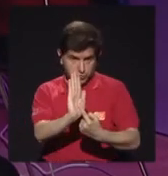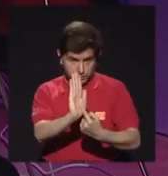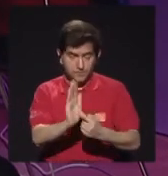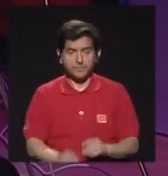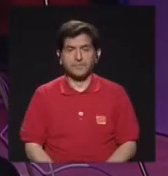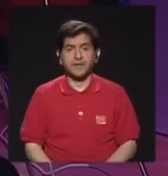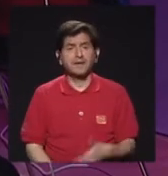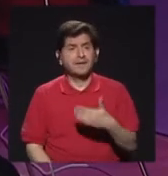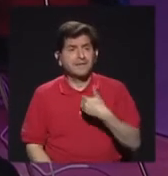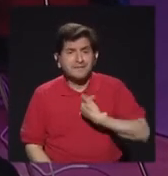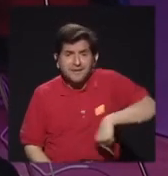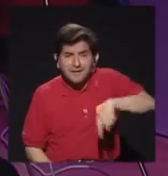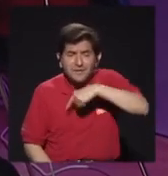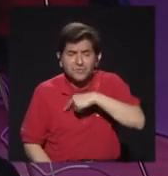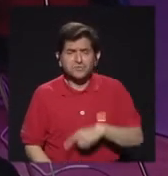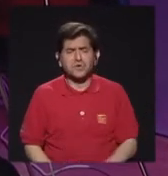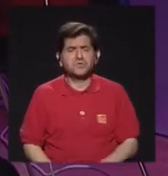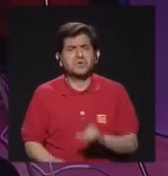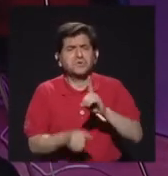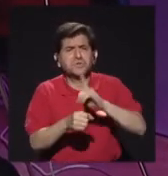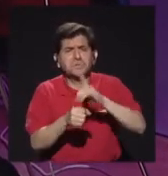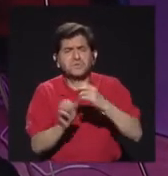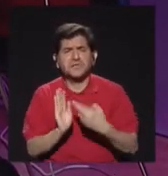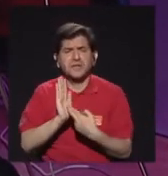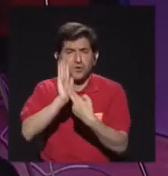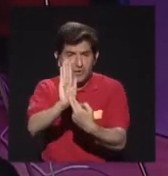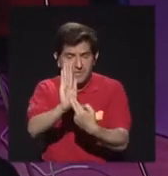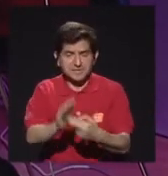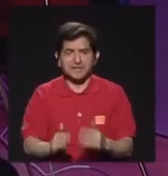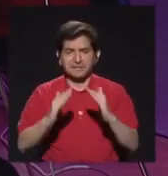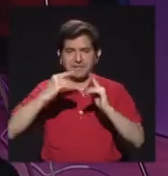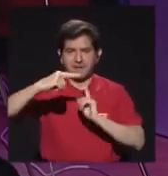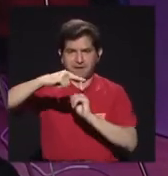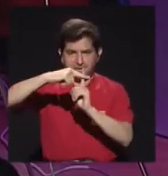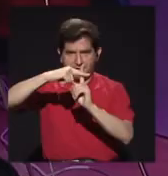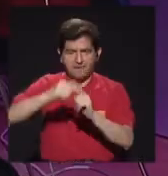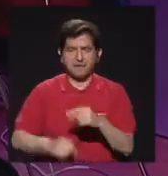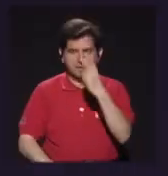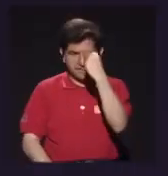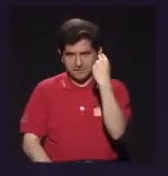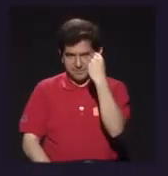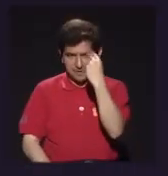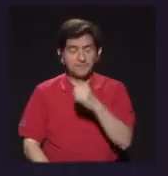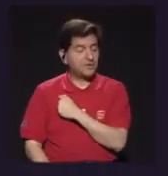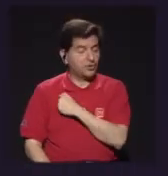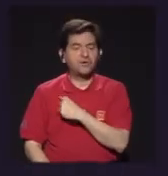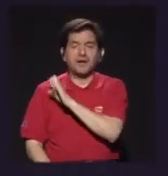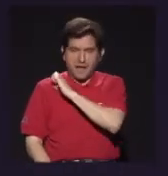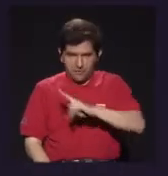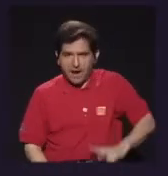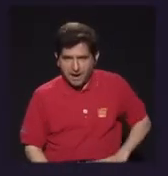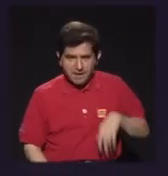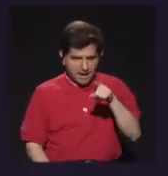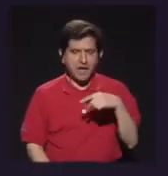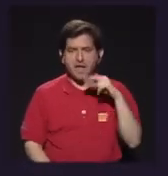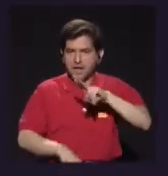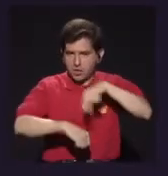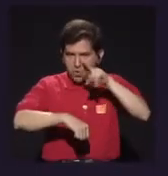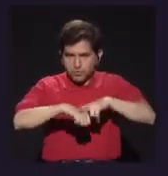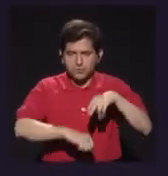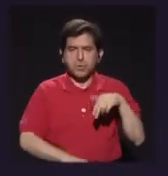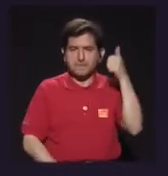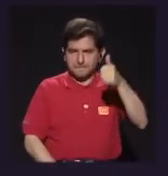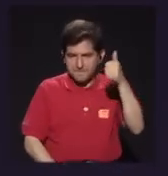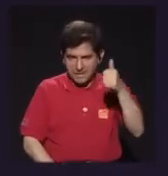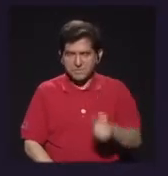en particular tenemos unos cuantos diputados que vienen a representar a sus iglesias evangélicas de las que usualmente son pastores y